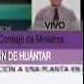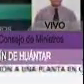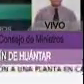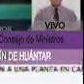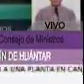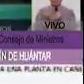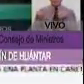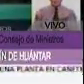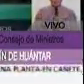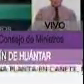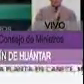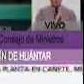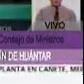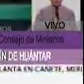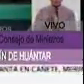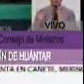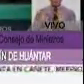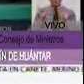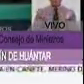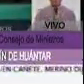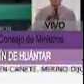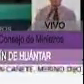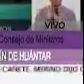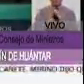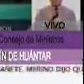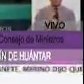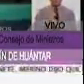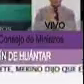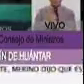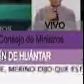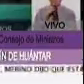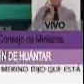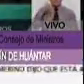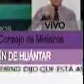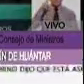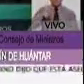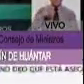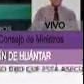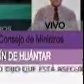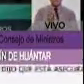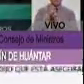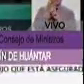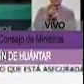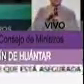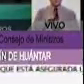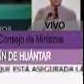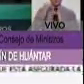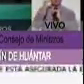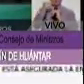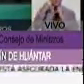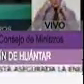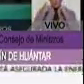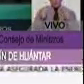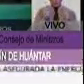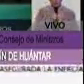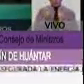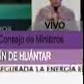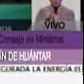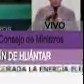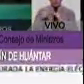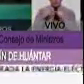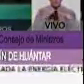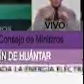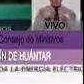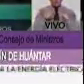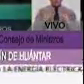Los procesos ante cortes internacionales requieren un especial nivel de articulación y